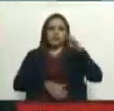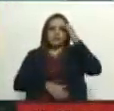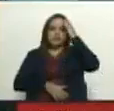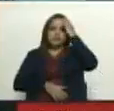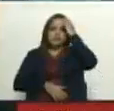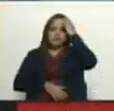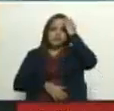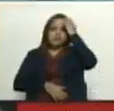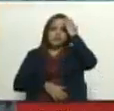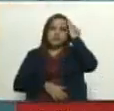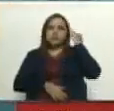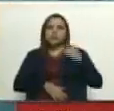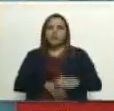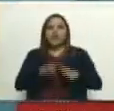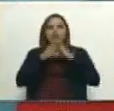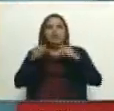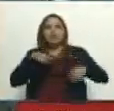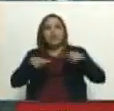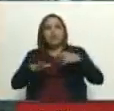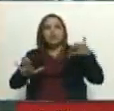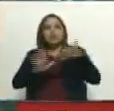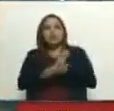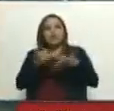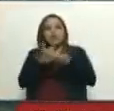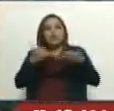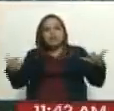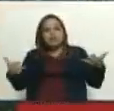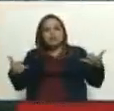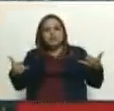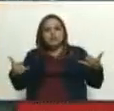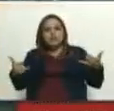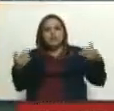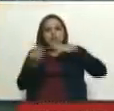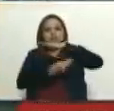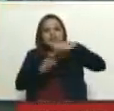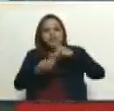todo lo que tiene que ver con la información de línea base,